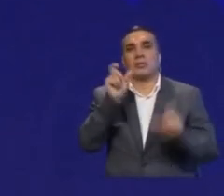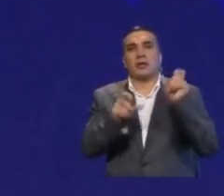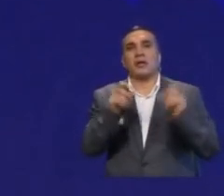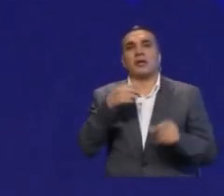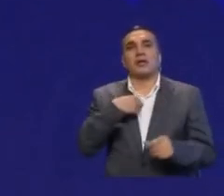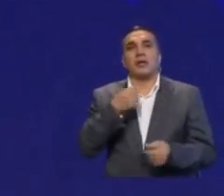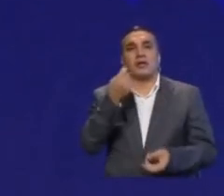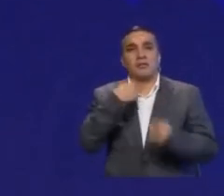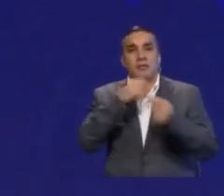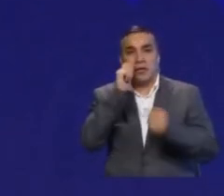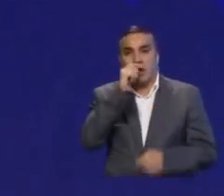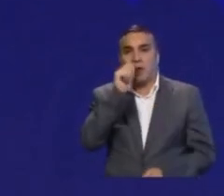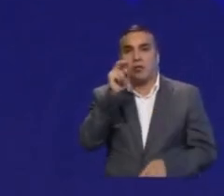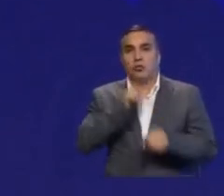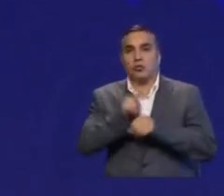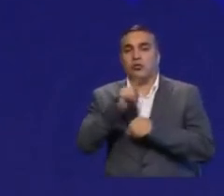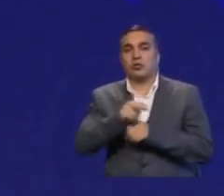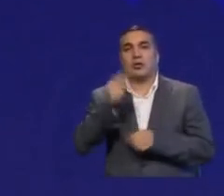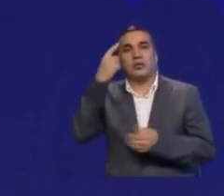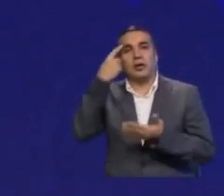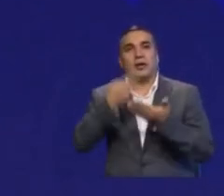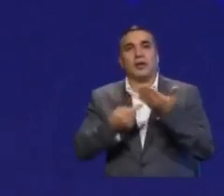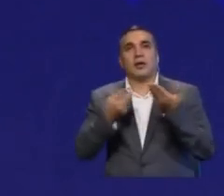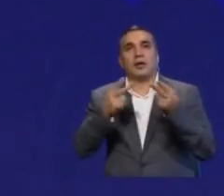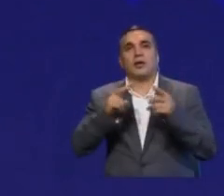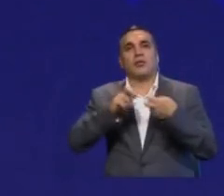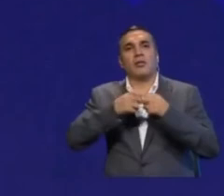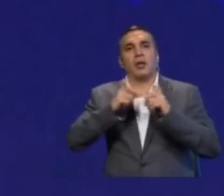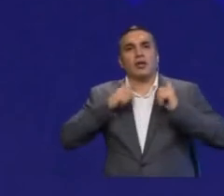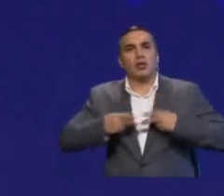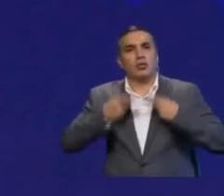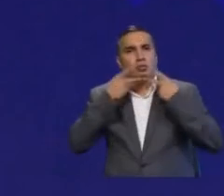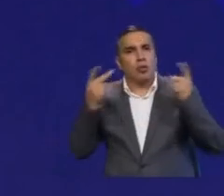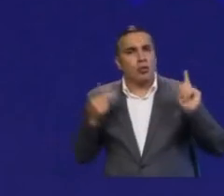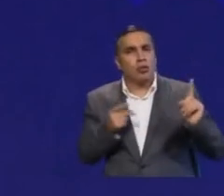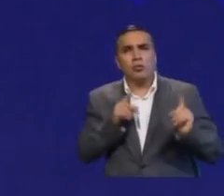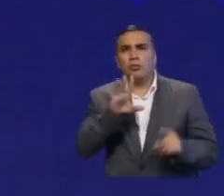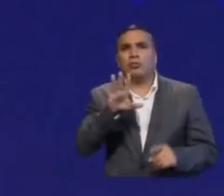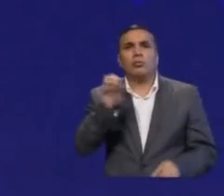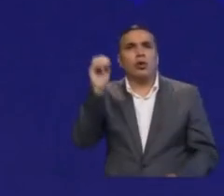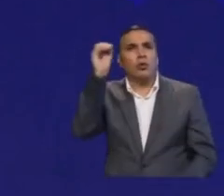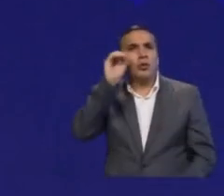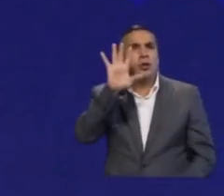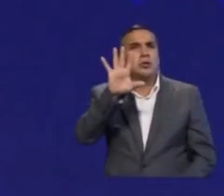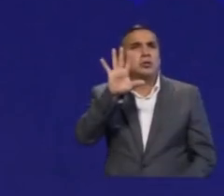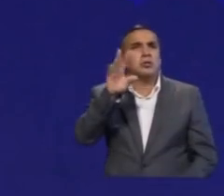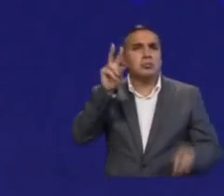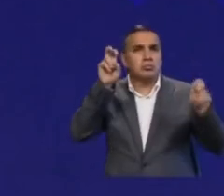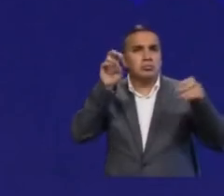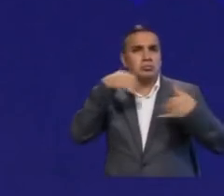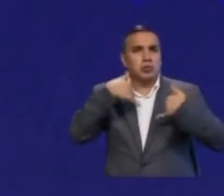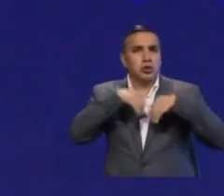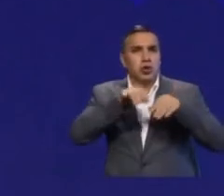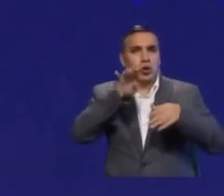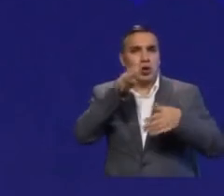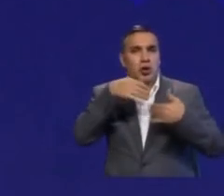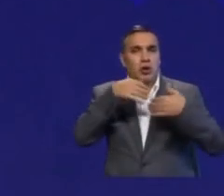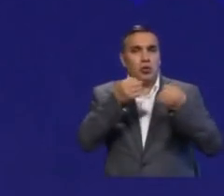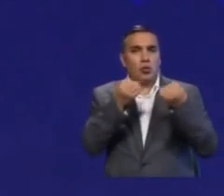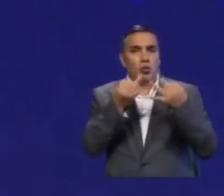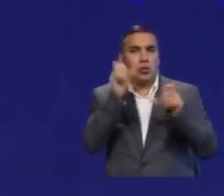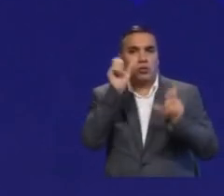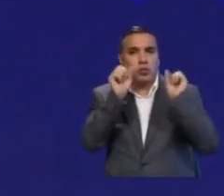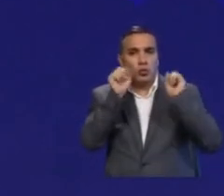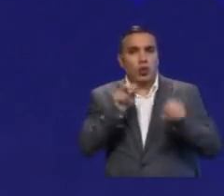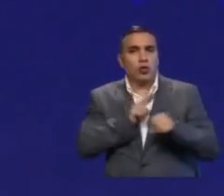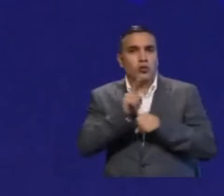tráfico y que el consumo debe ser tratado como un problema de salud pública. ¿Es usted partidario de mantener esta tabla de drogas o debe ser eliminada y